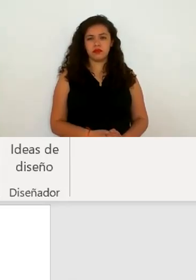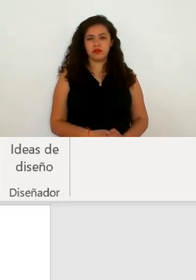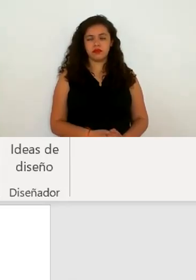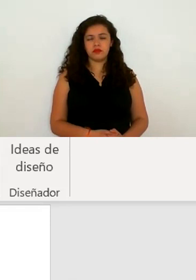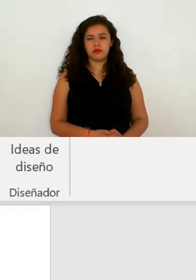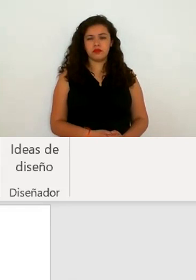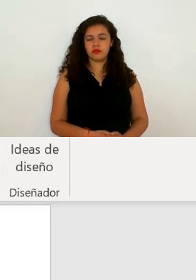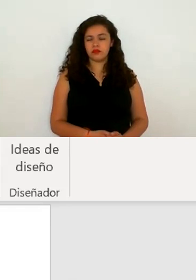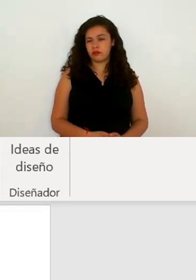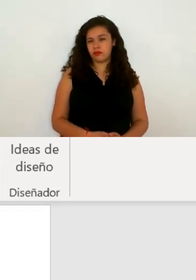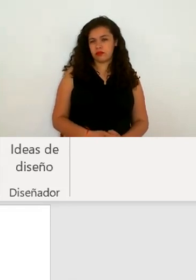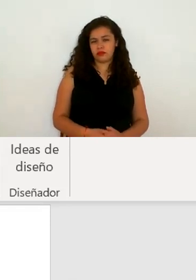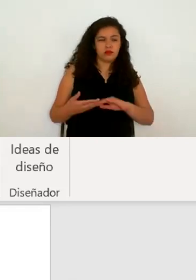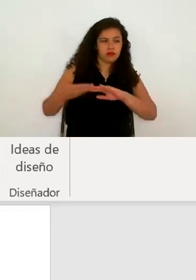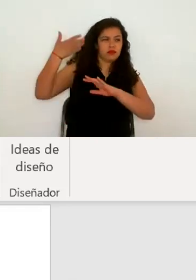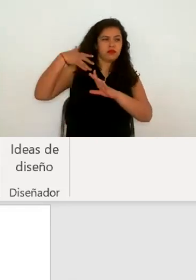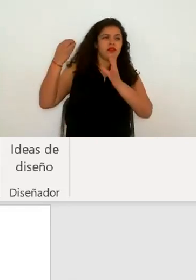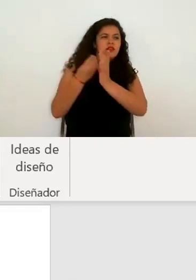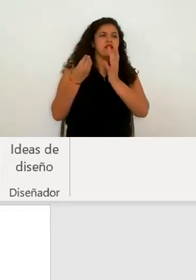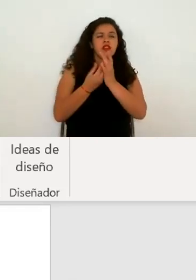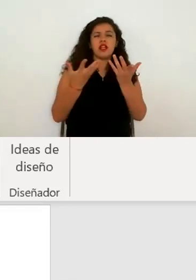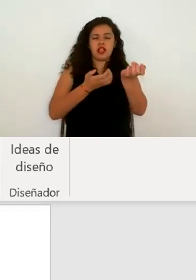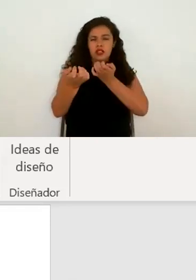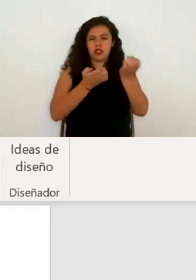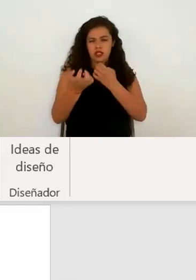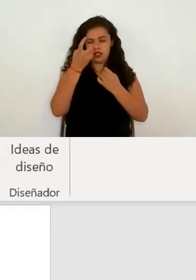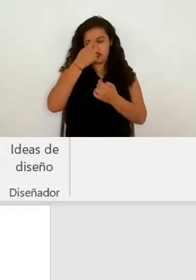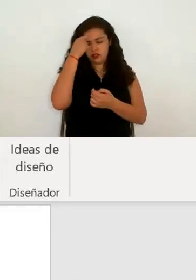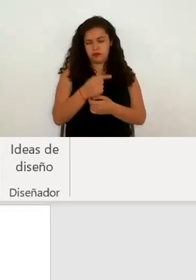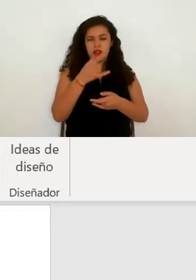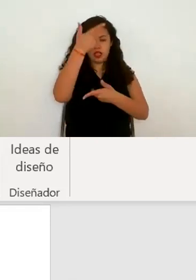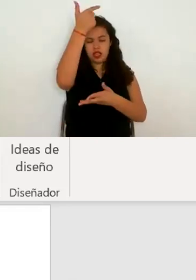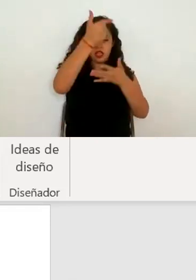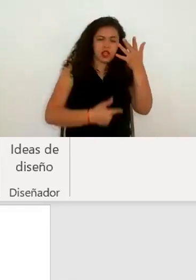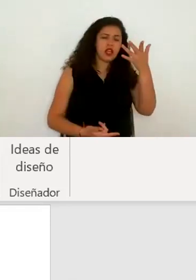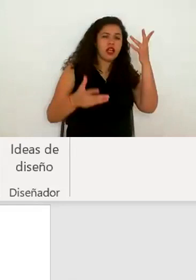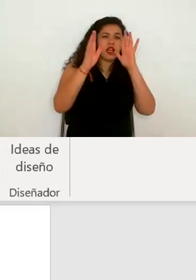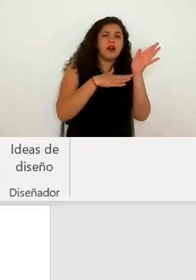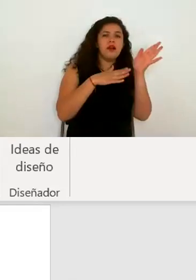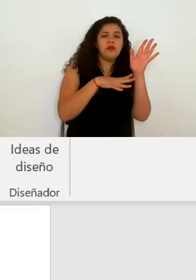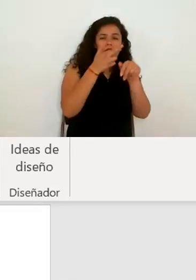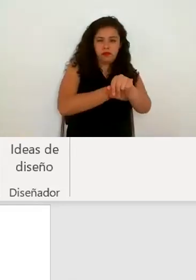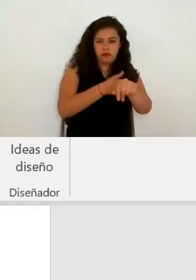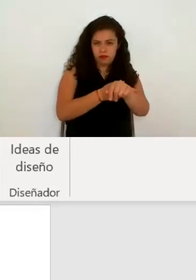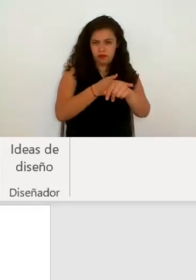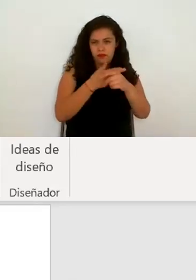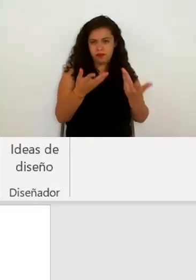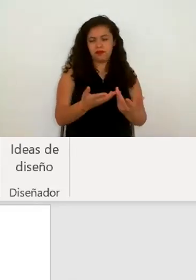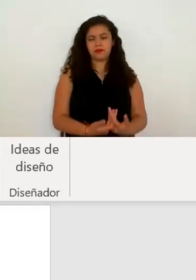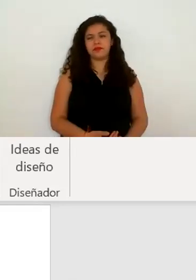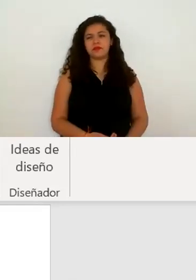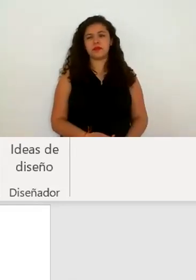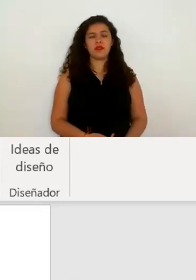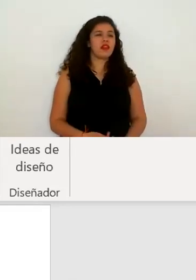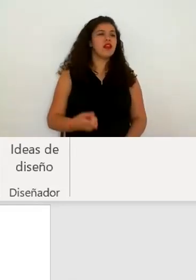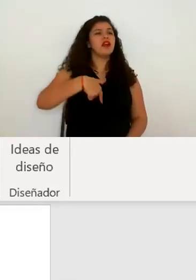La sesión pasada hicimos este ejercicio del inventario de archivo de trámite, que nos sirve